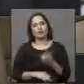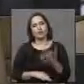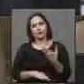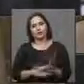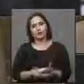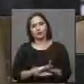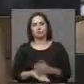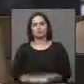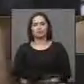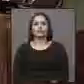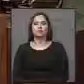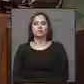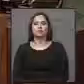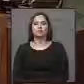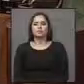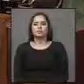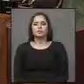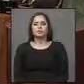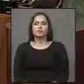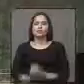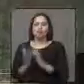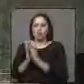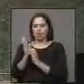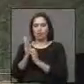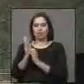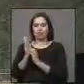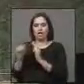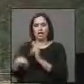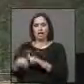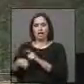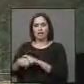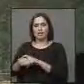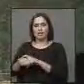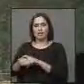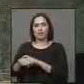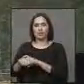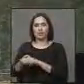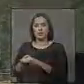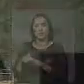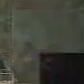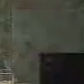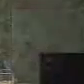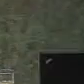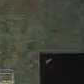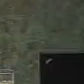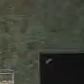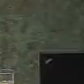presidente. Descontar el tiempo... Pues ya habló Belolio.